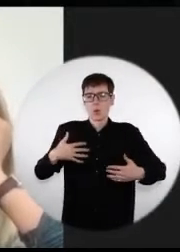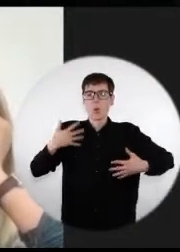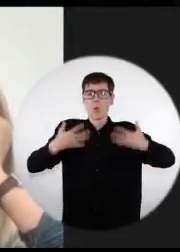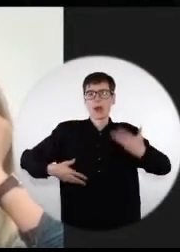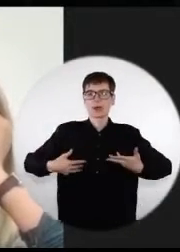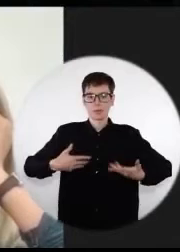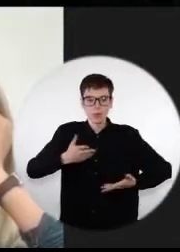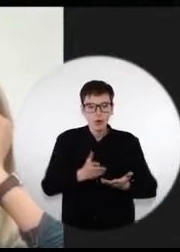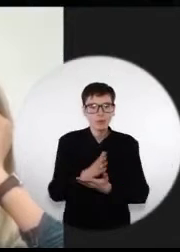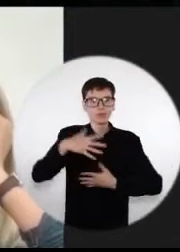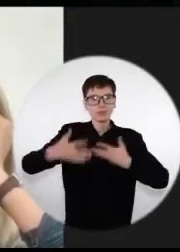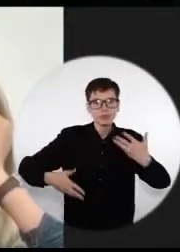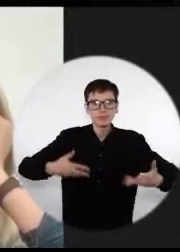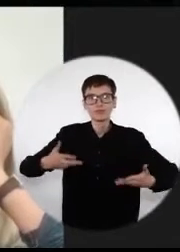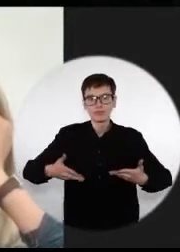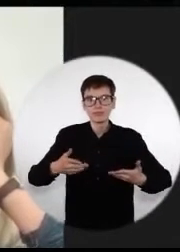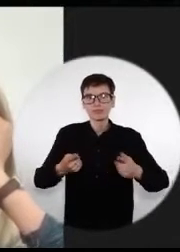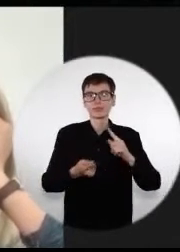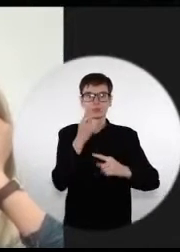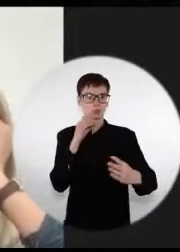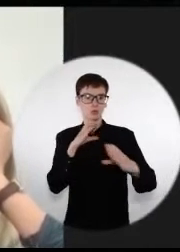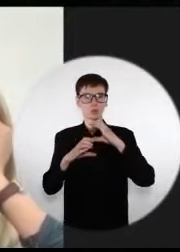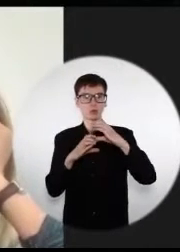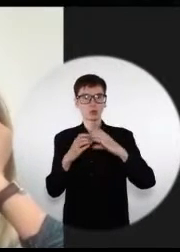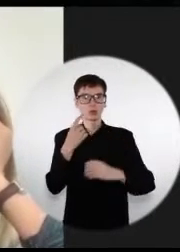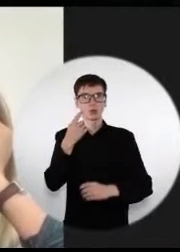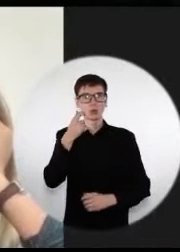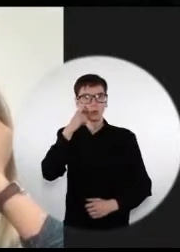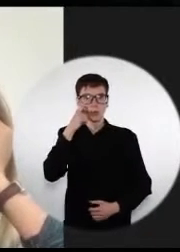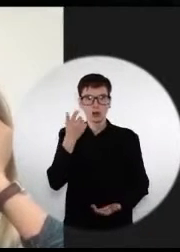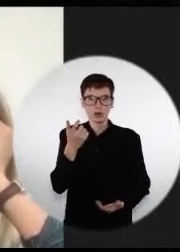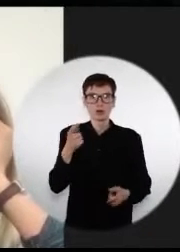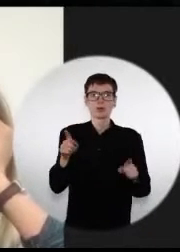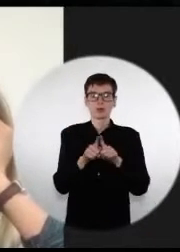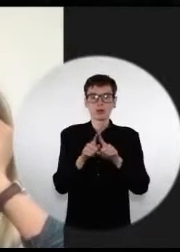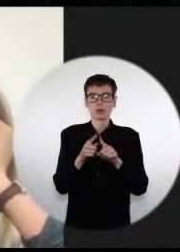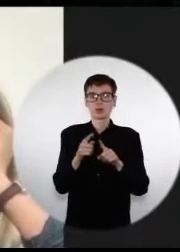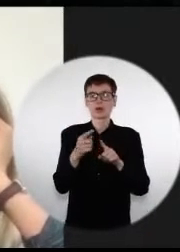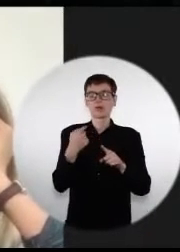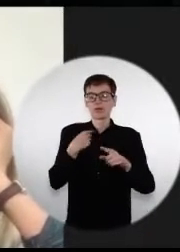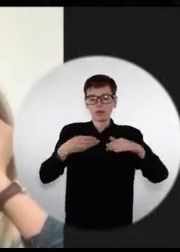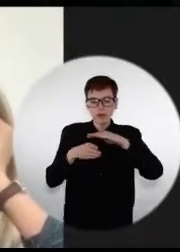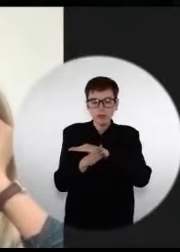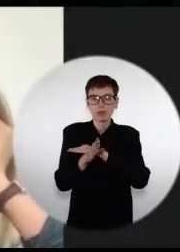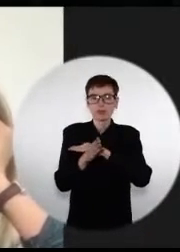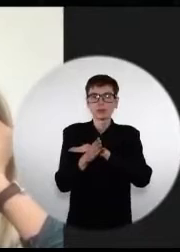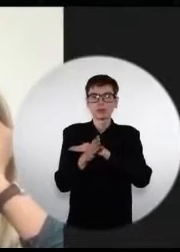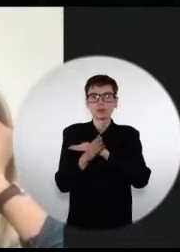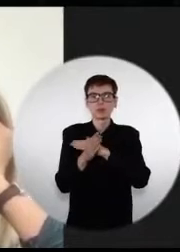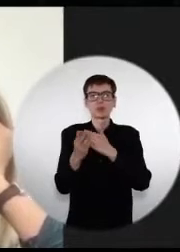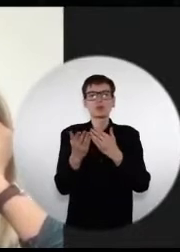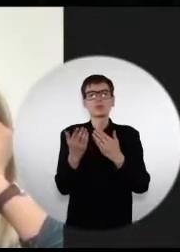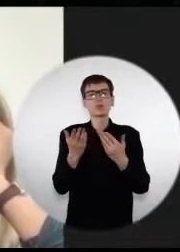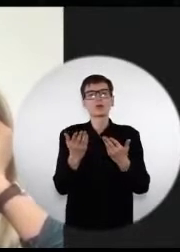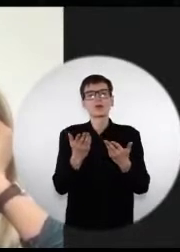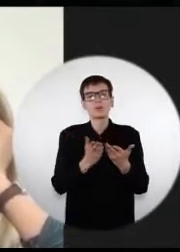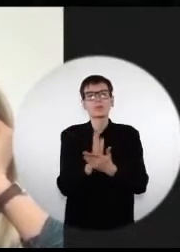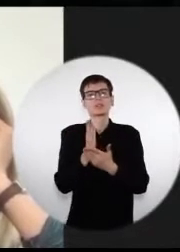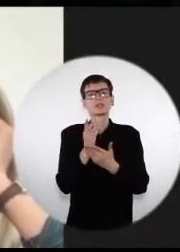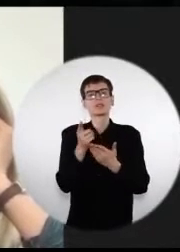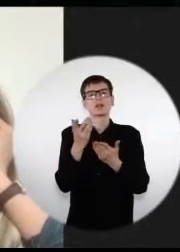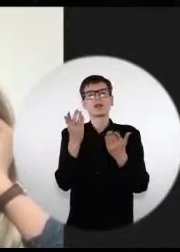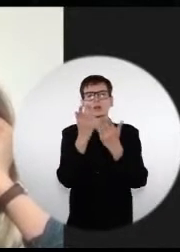un lenguaje corporal es como el primer lenguaje que todo el hombre fue el cuerpo entonces creo que parte desde ahí y por supuesto que una vez que